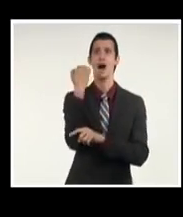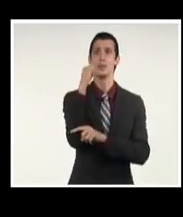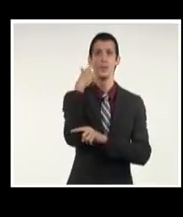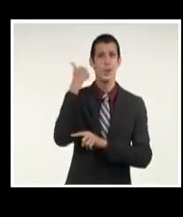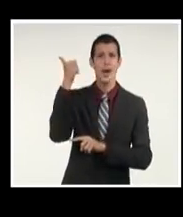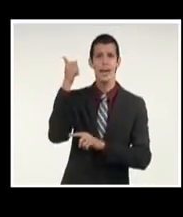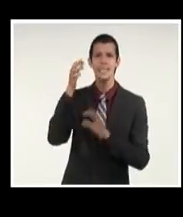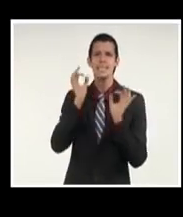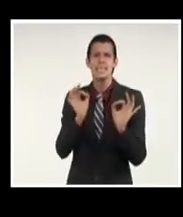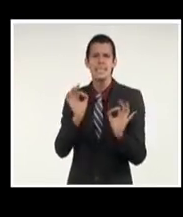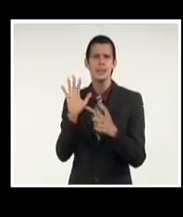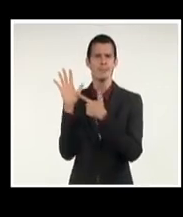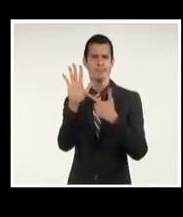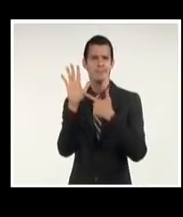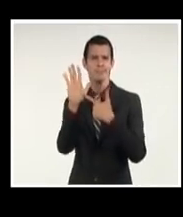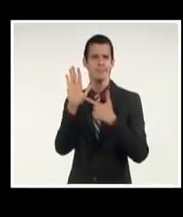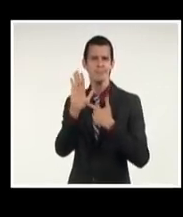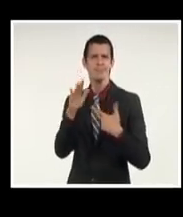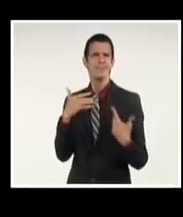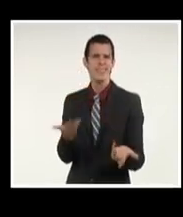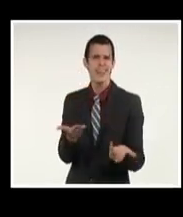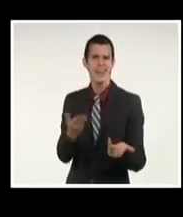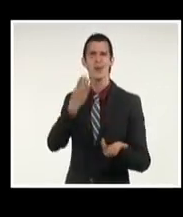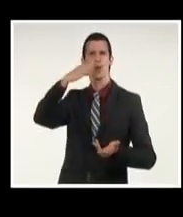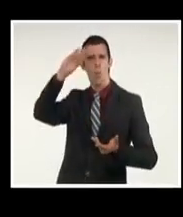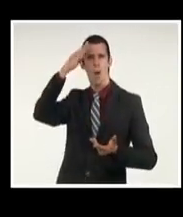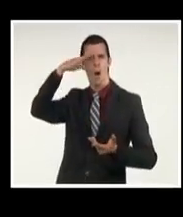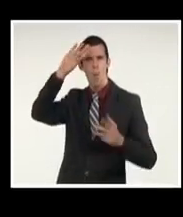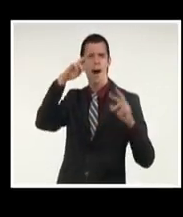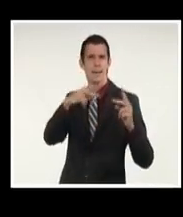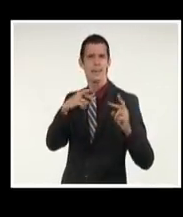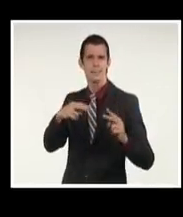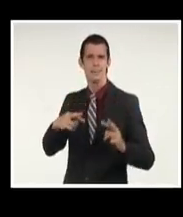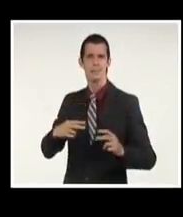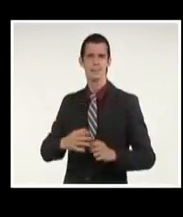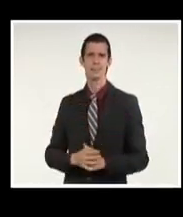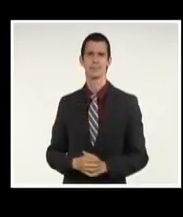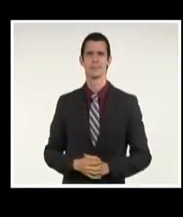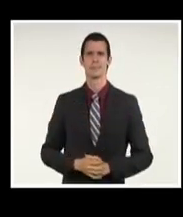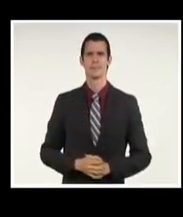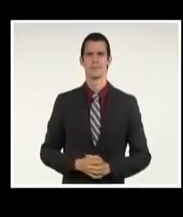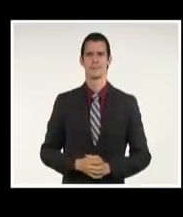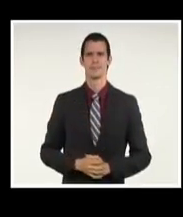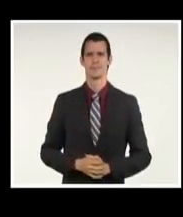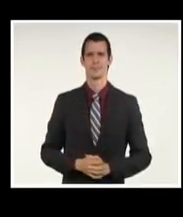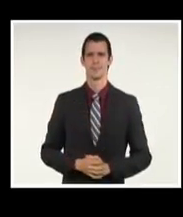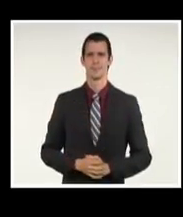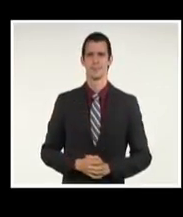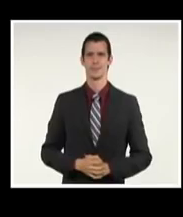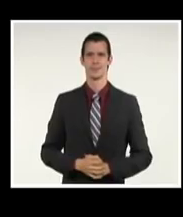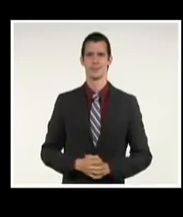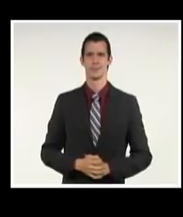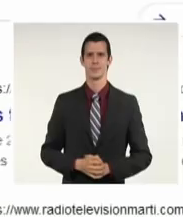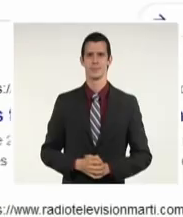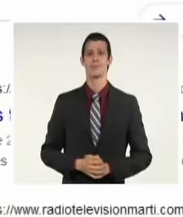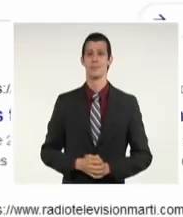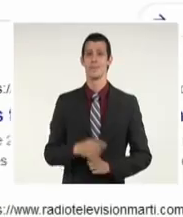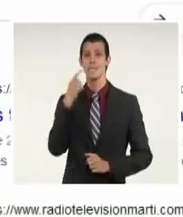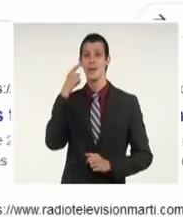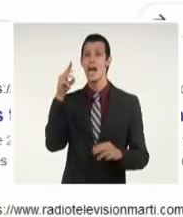manera. Igualmente, protestas en el pasado, nuevamente las imágenes vinculadas con nuestro país. O protestas en